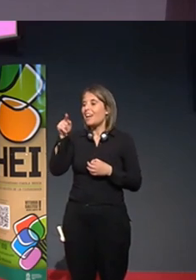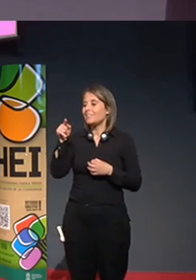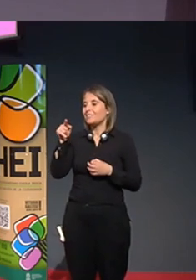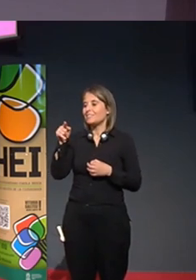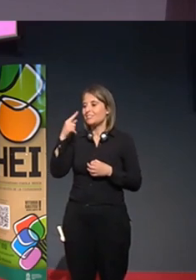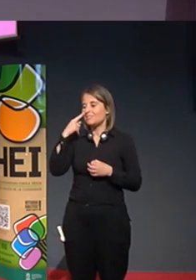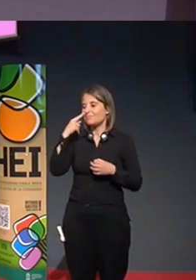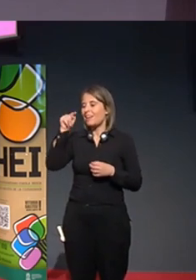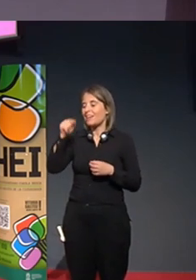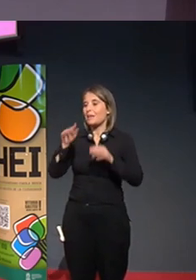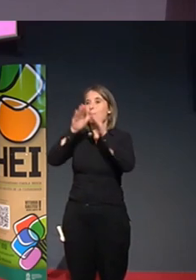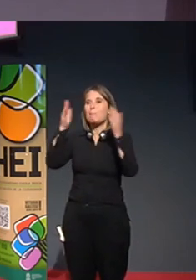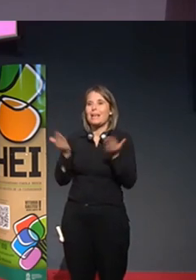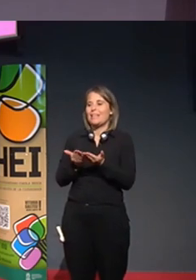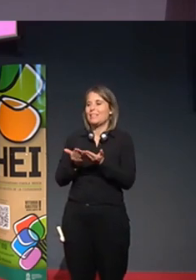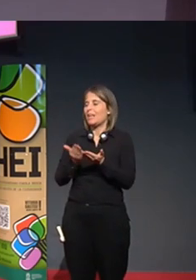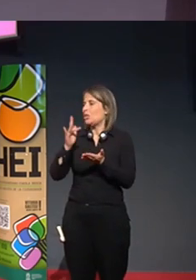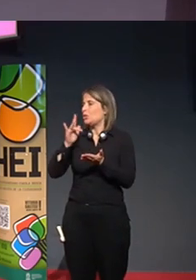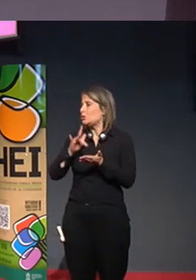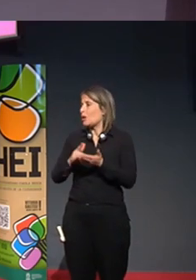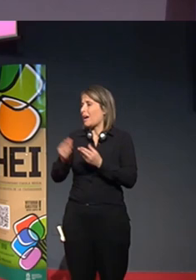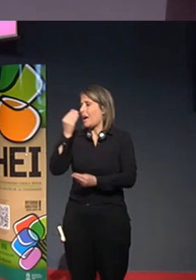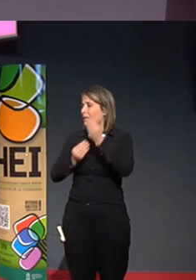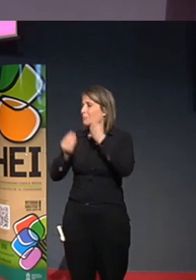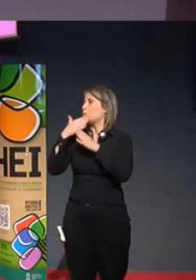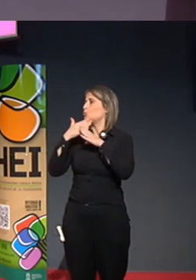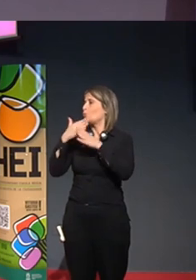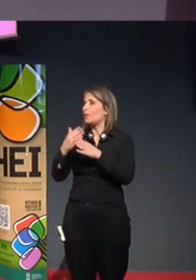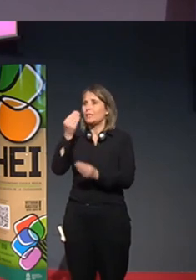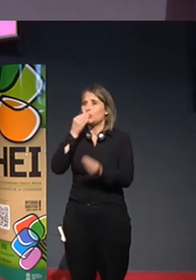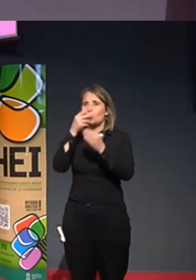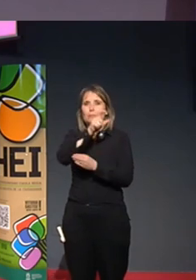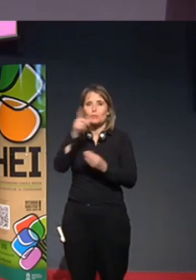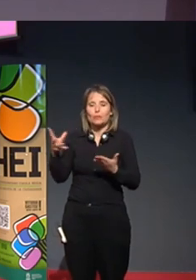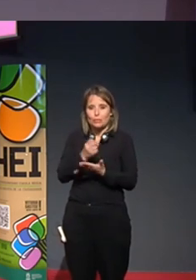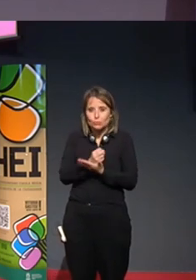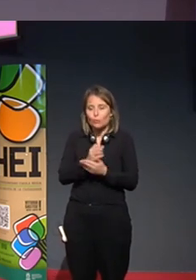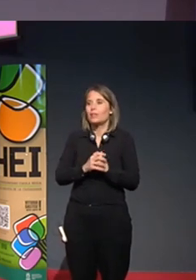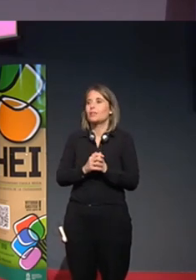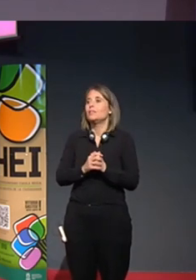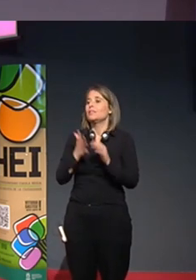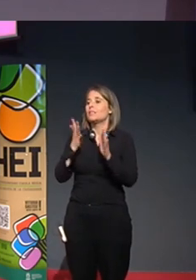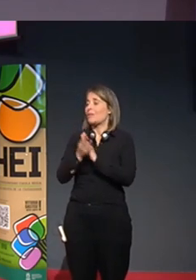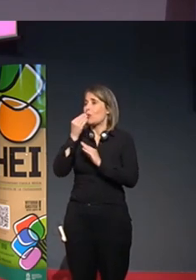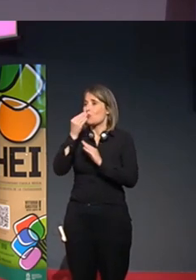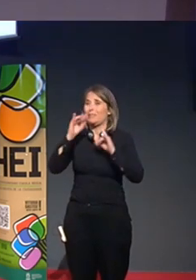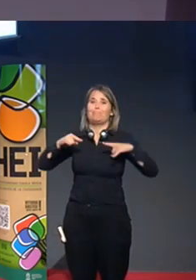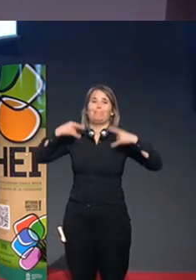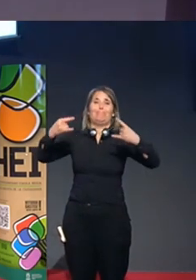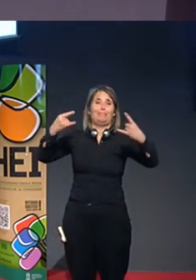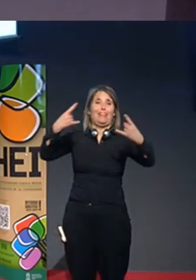cifras que nos hablan de que en este planeta producimos suficientes alimentos para que todos y todas comamos es más producimos más alimentos de los que